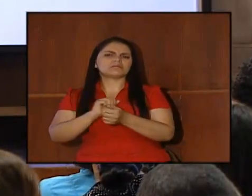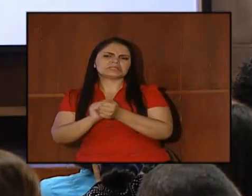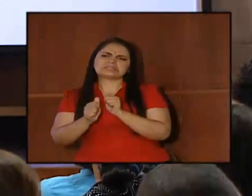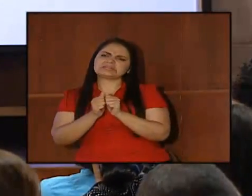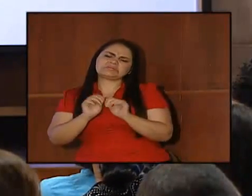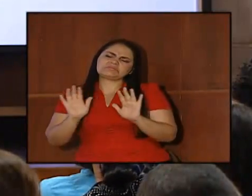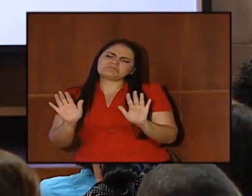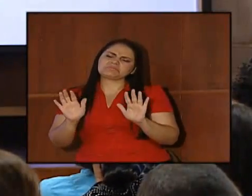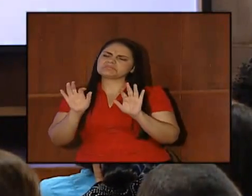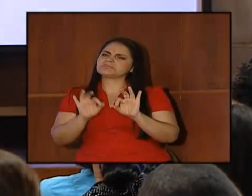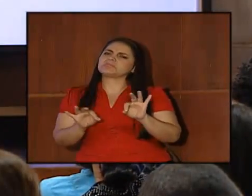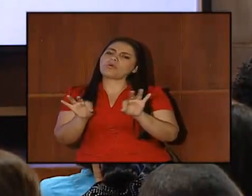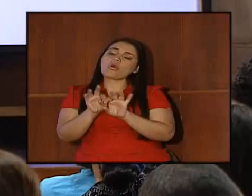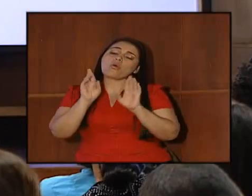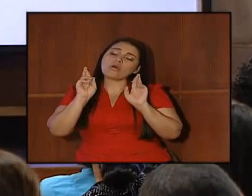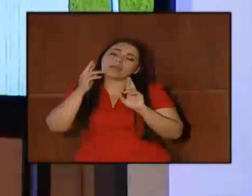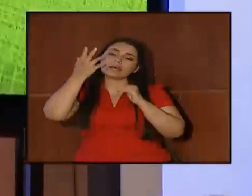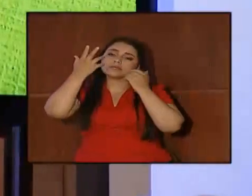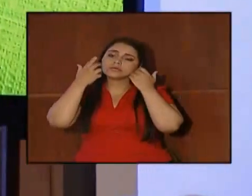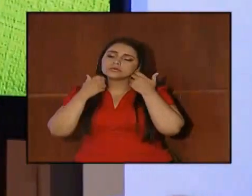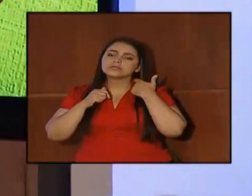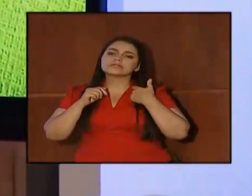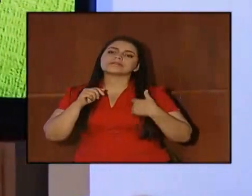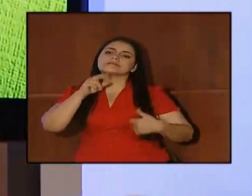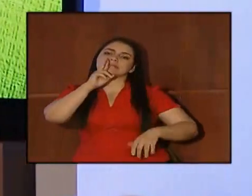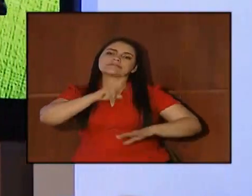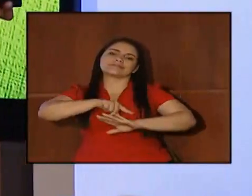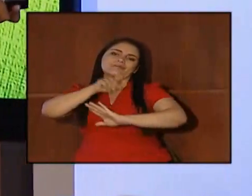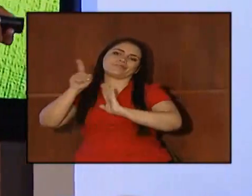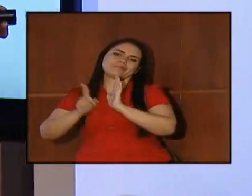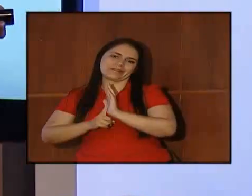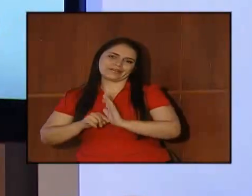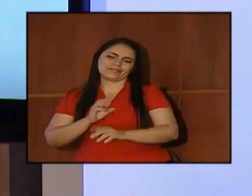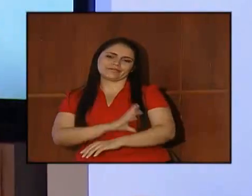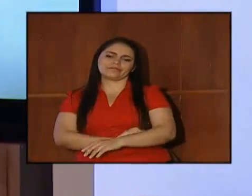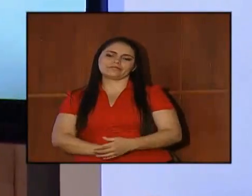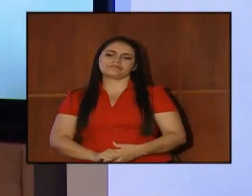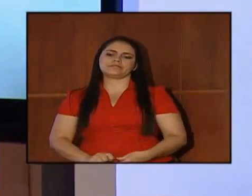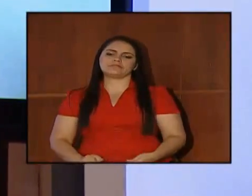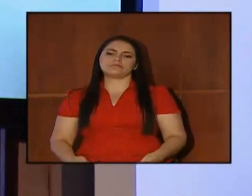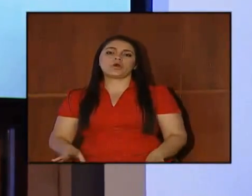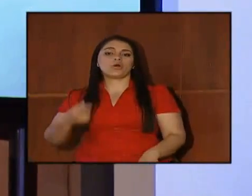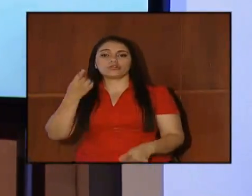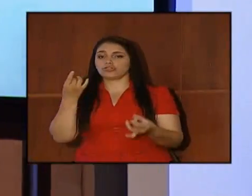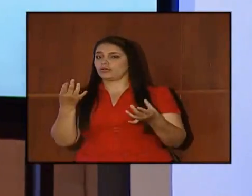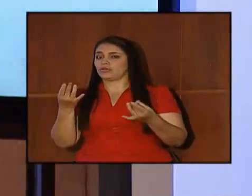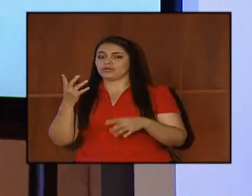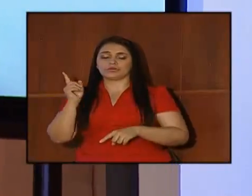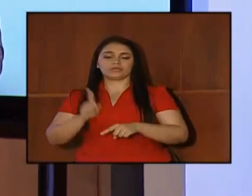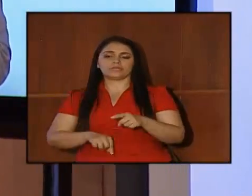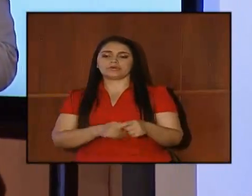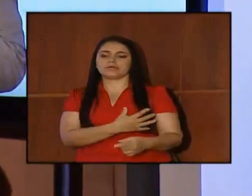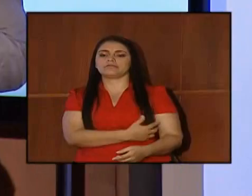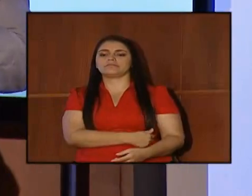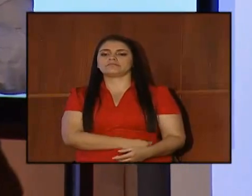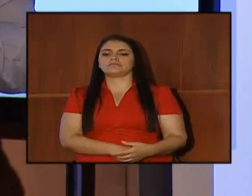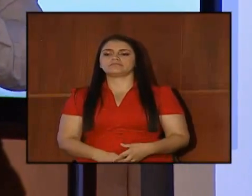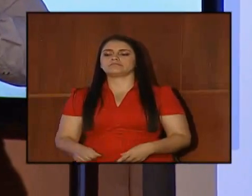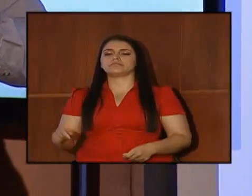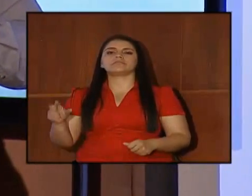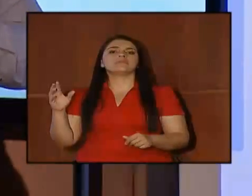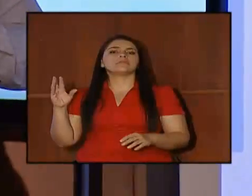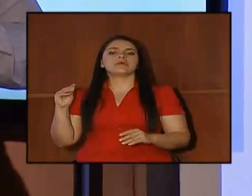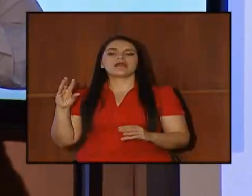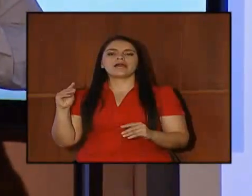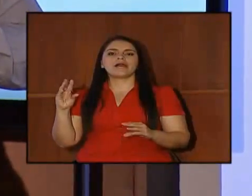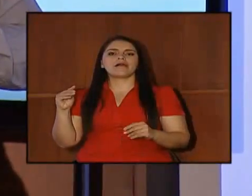muy importante como complemento al cuidado del paciente postrado. Deben ser indoloros. Ojo, que es que él no me habla, pero yo